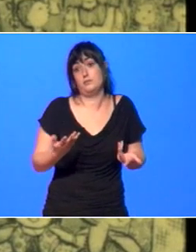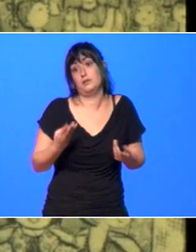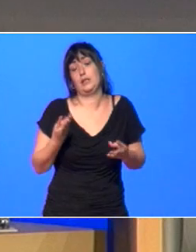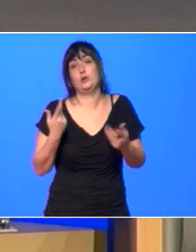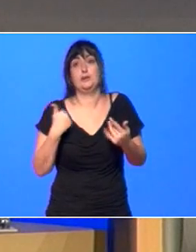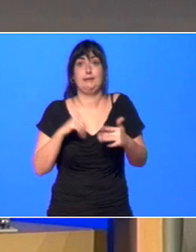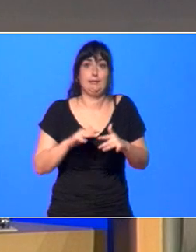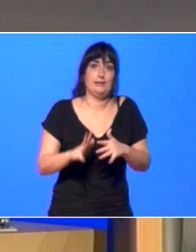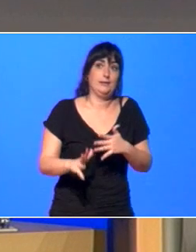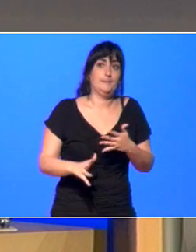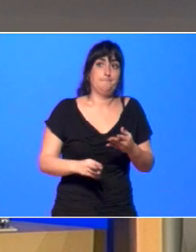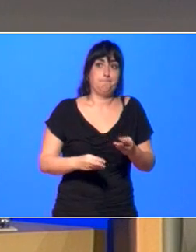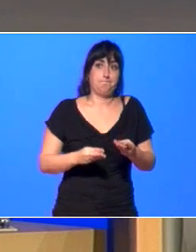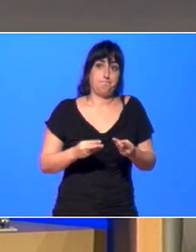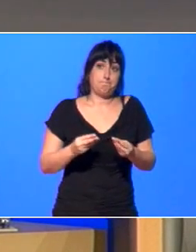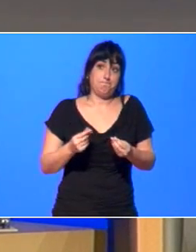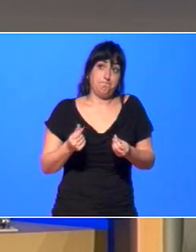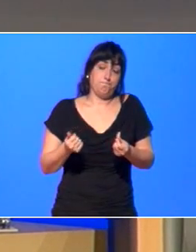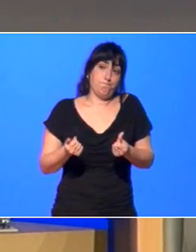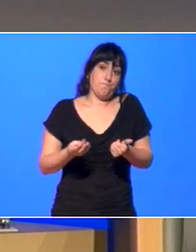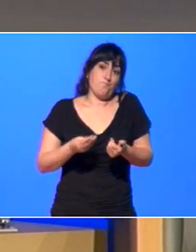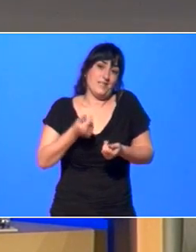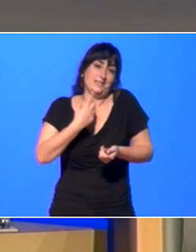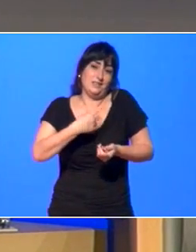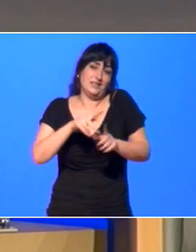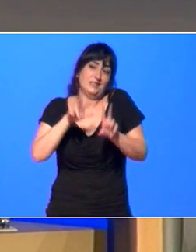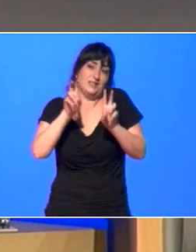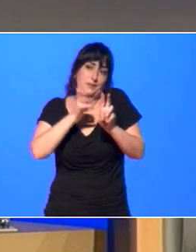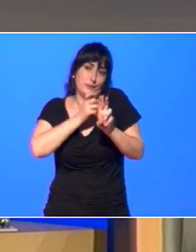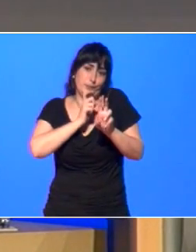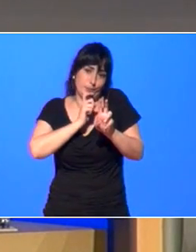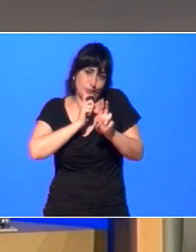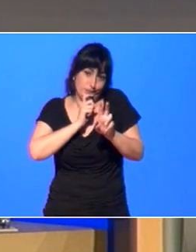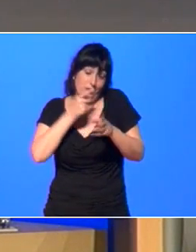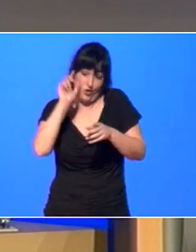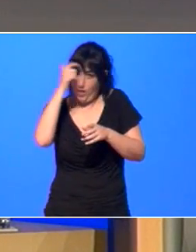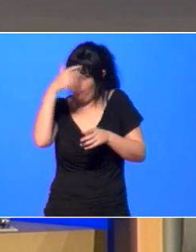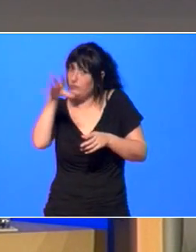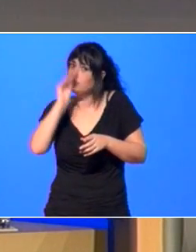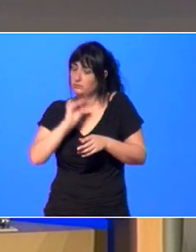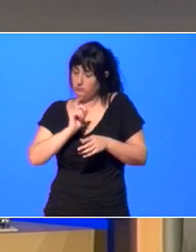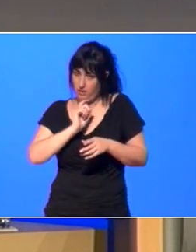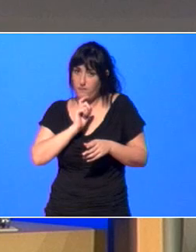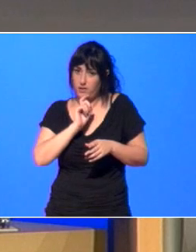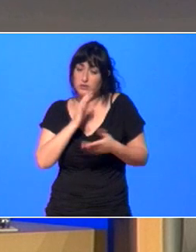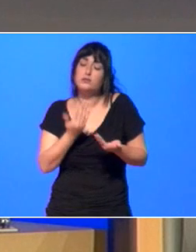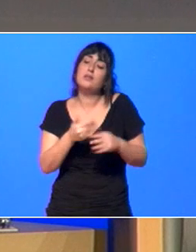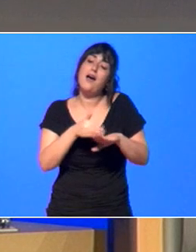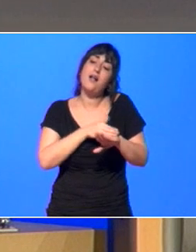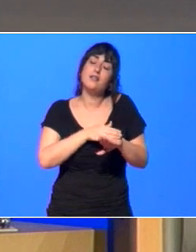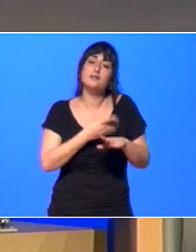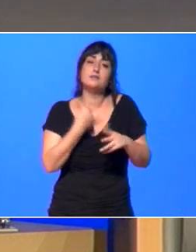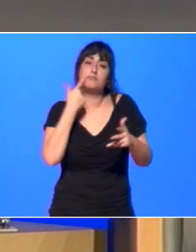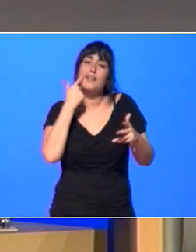una o de explorar lo difícil que es comprender este concepto, conviene resaltar que este es un